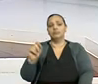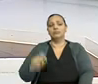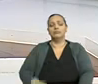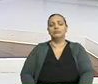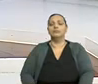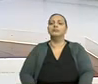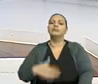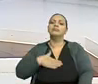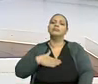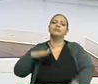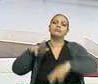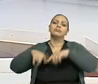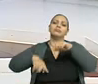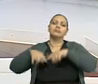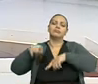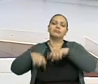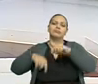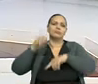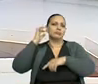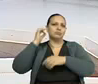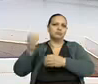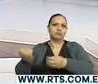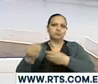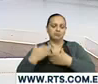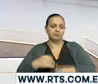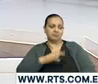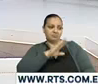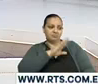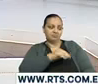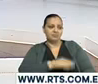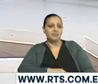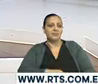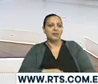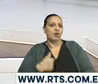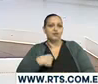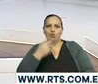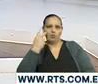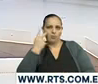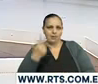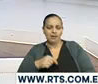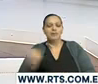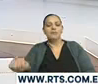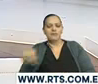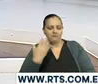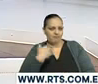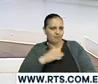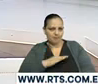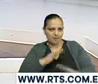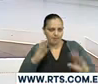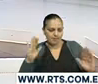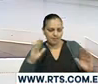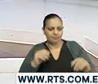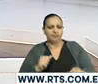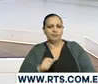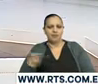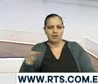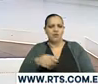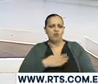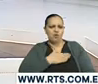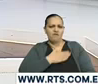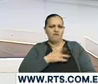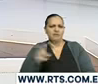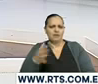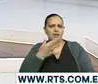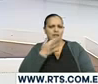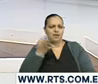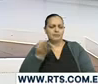uno de los supermercados que llegó una enfermera, no me consta, pero sí me contó la persona ahí, y sé que fue real porque es una persona seria. Me dice,